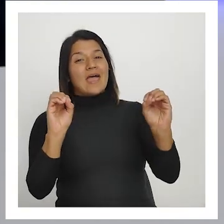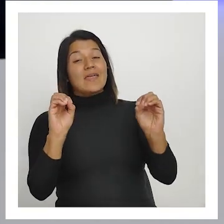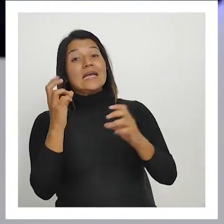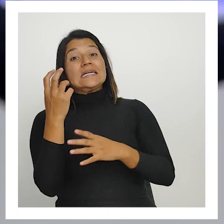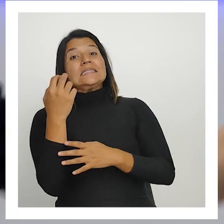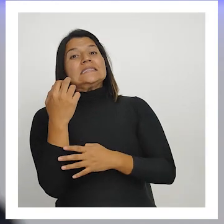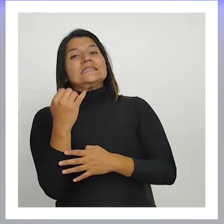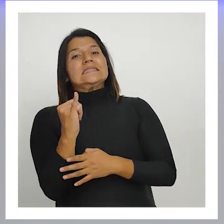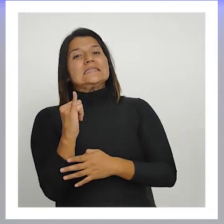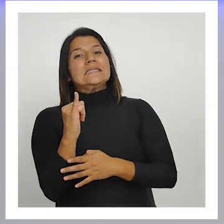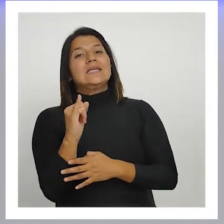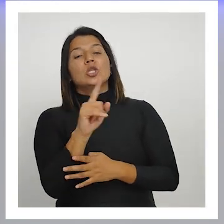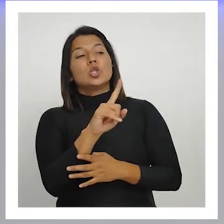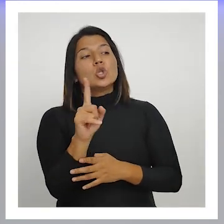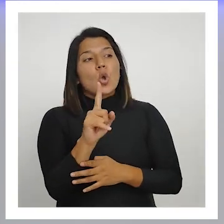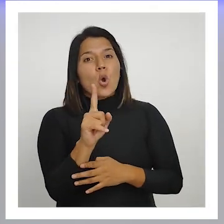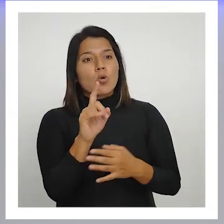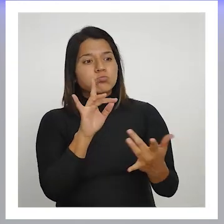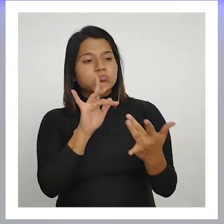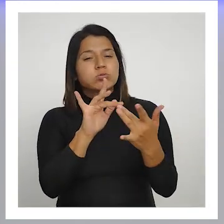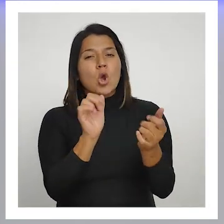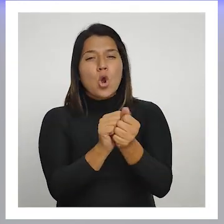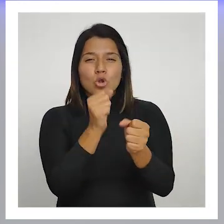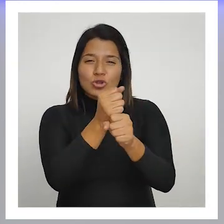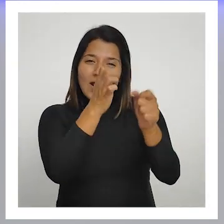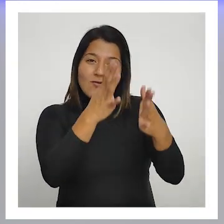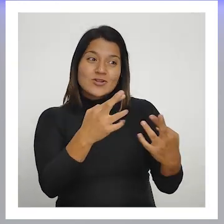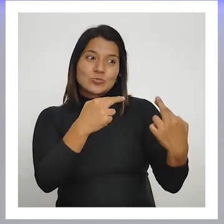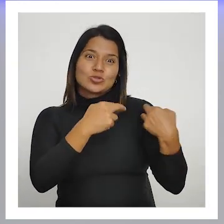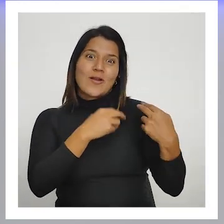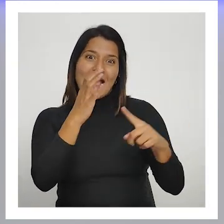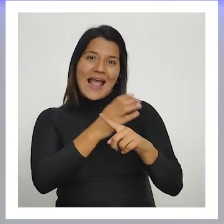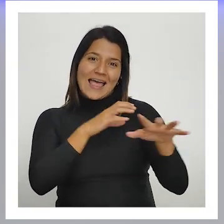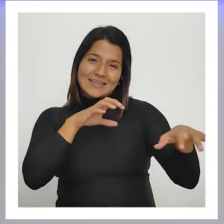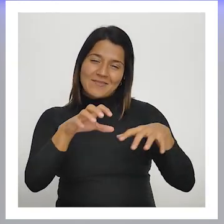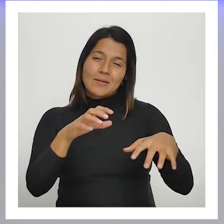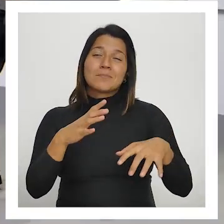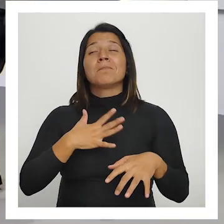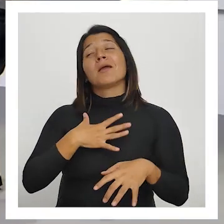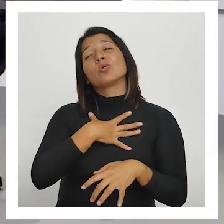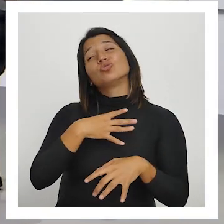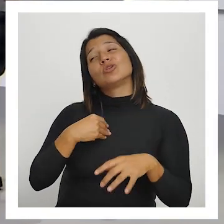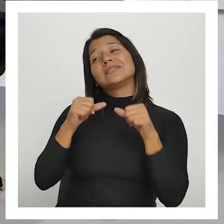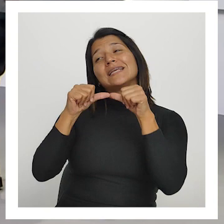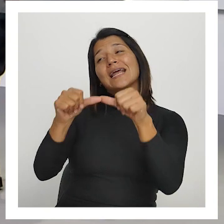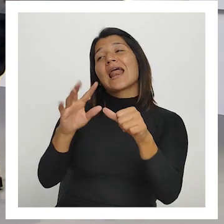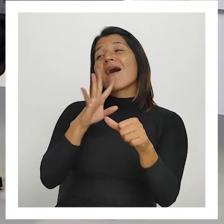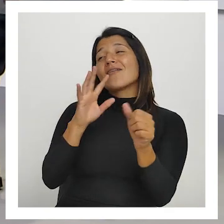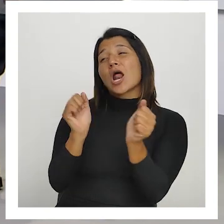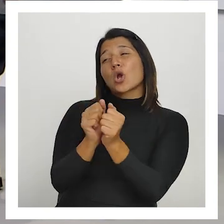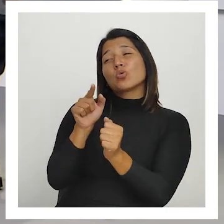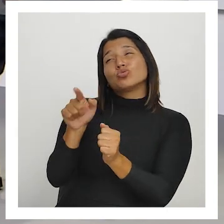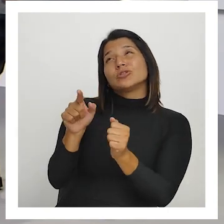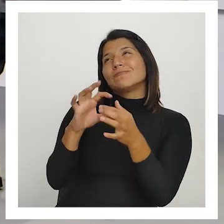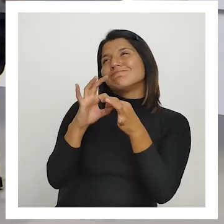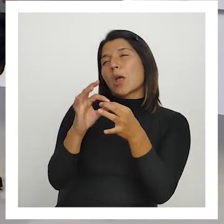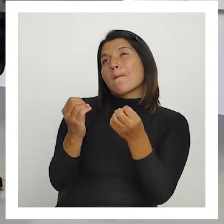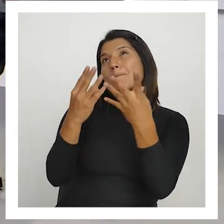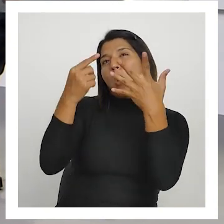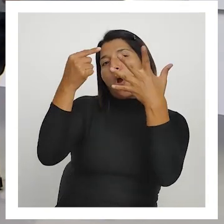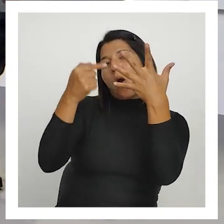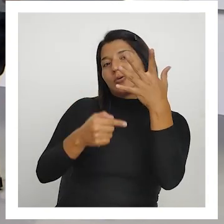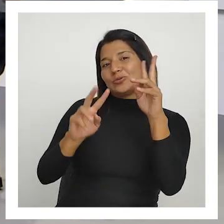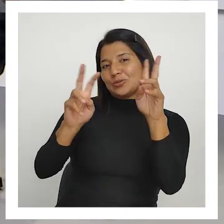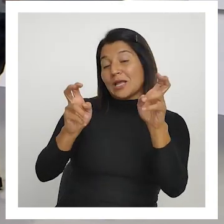de cada una de esas actividades. Me encantaría continuar conversando con ustedes sobre un sinfín de temas,